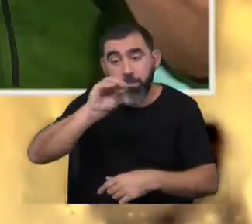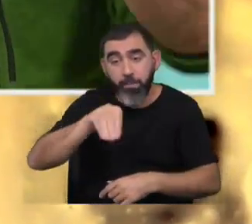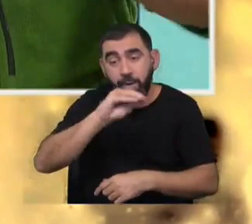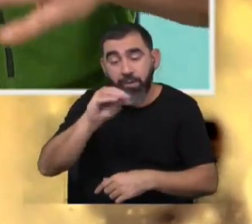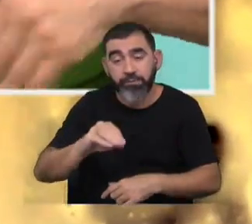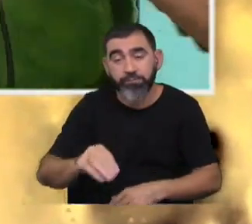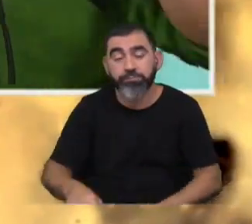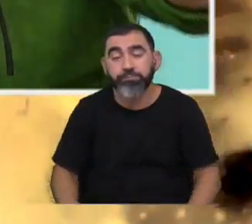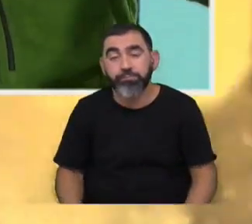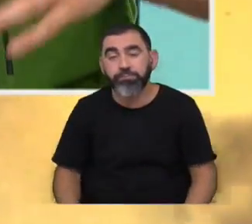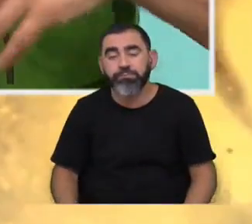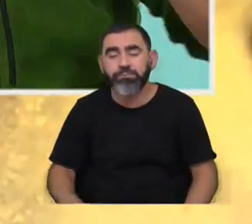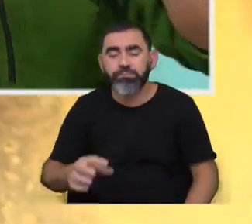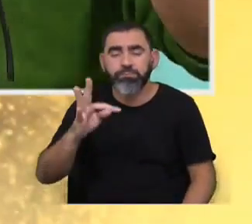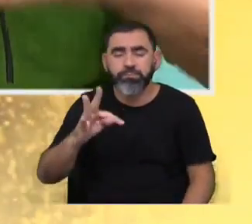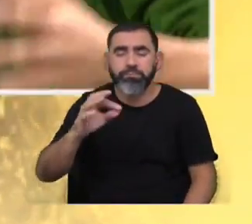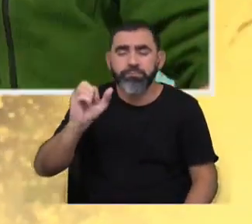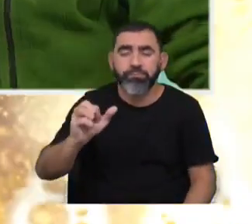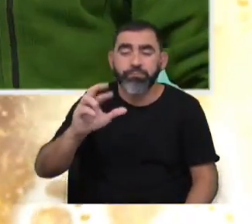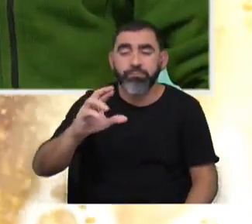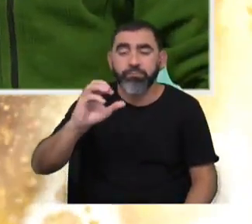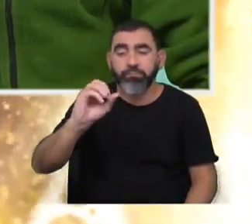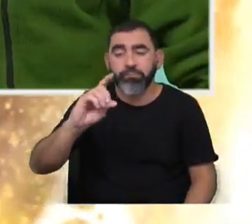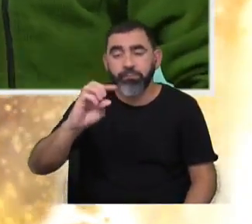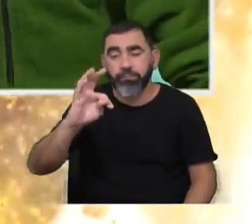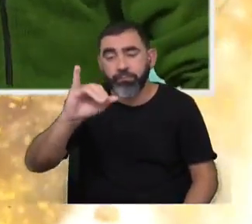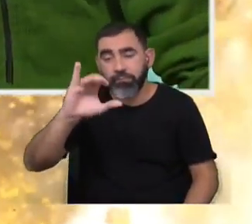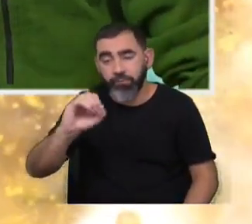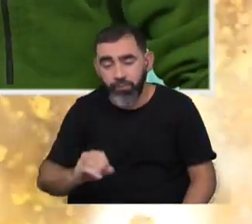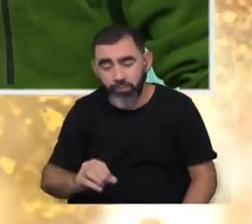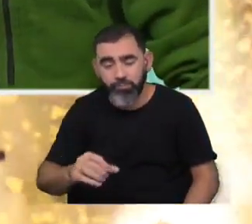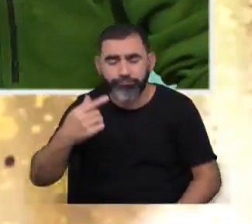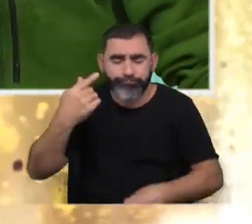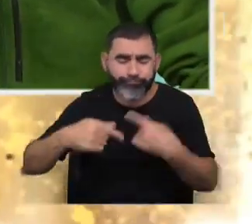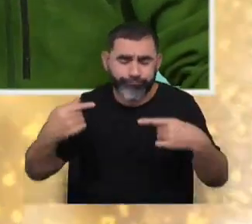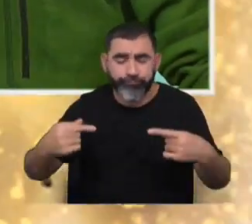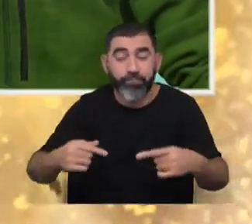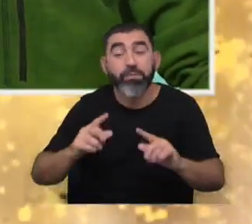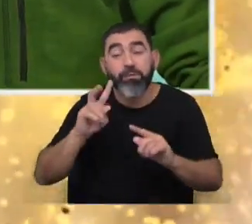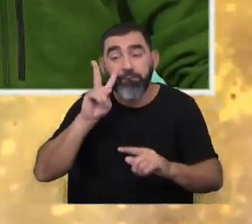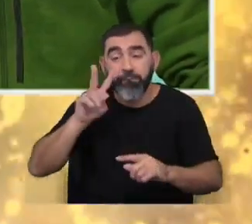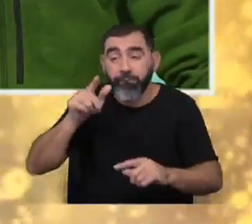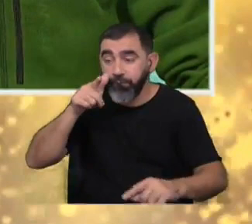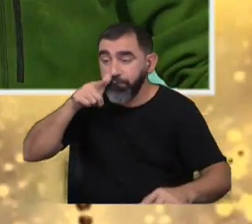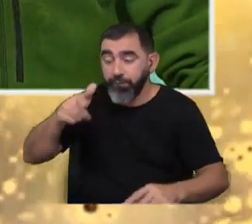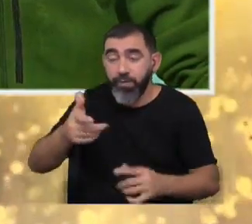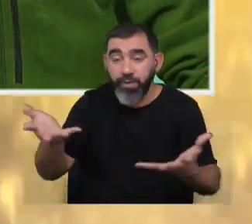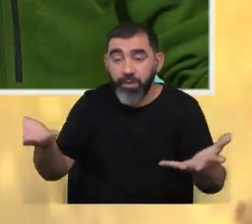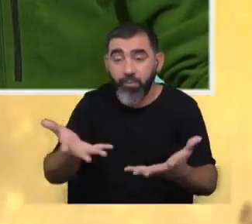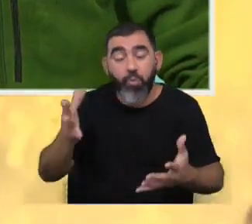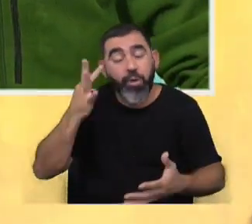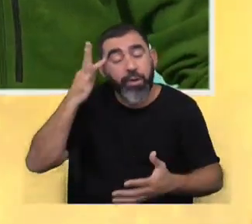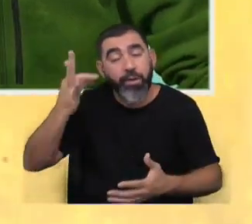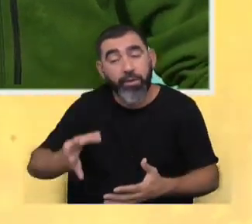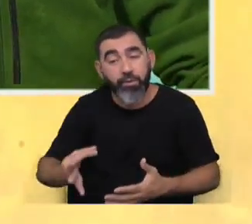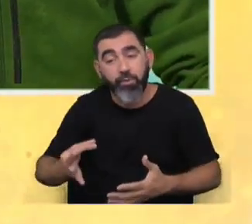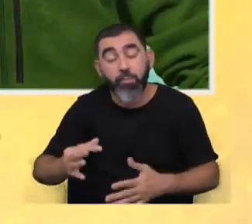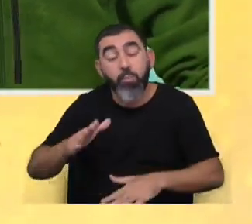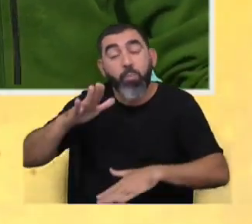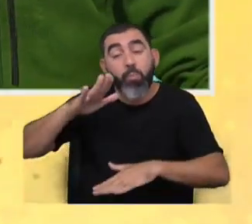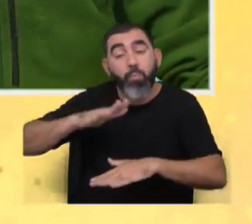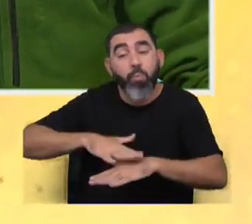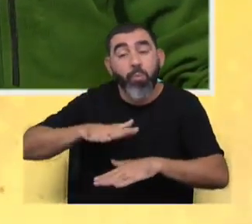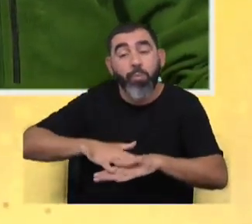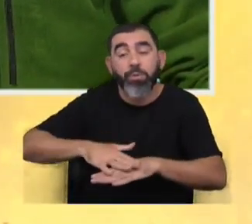eso hay que sumarle pterodáctilos, mamíferos. O sea, estamos viendo en vivo y en directo, yo creo, el momento